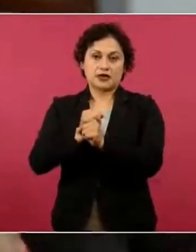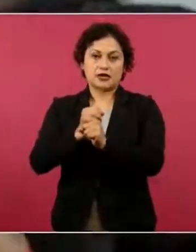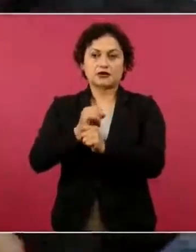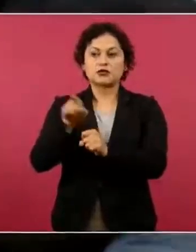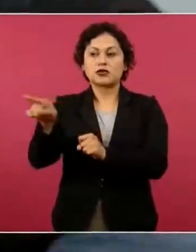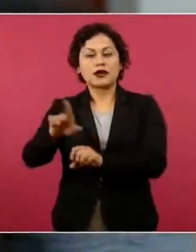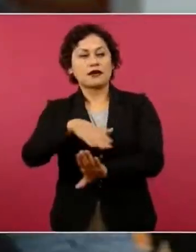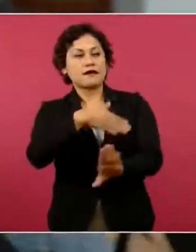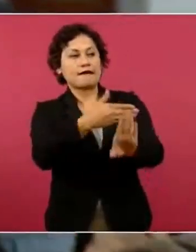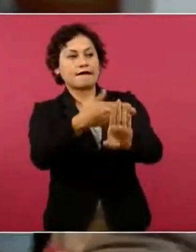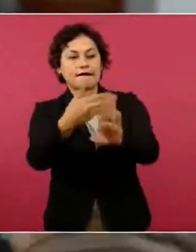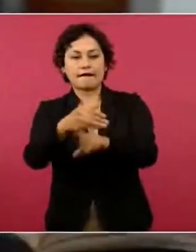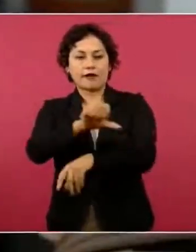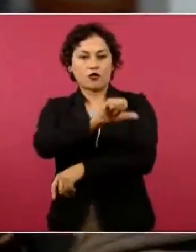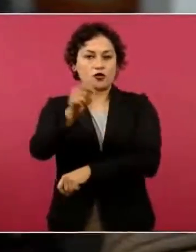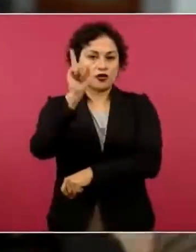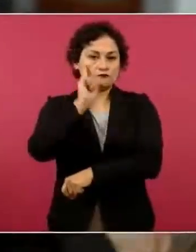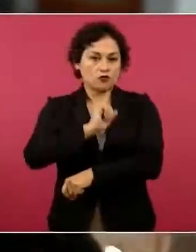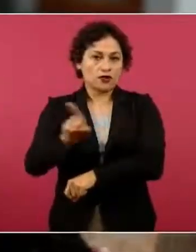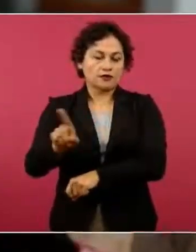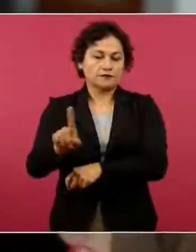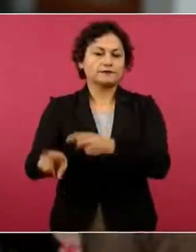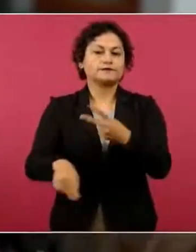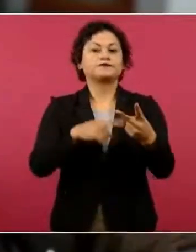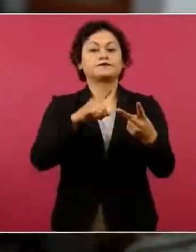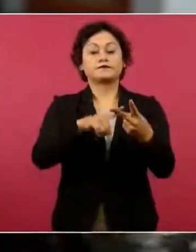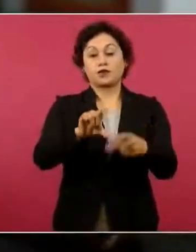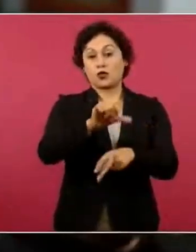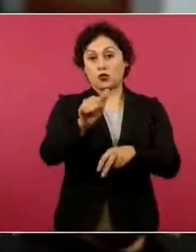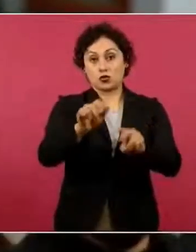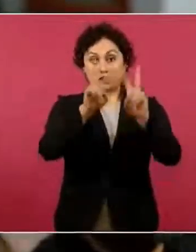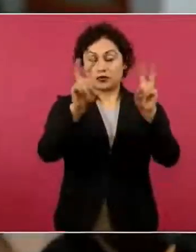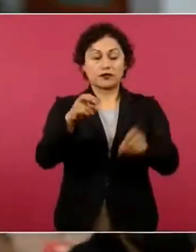ese es el asunto. El segundo planteamiento, ya es rapidísimo.